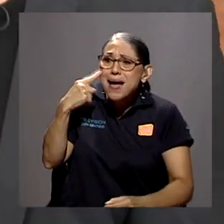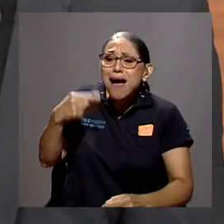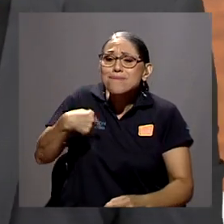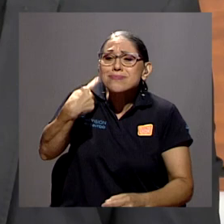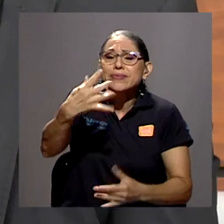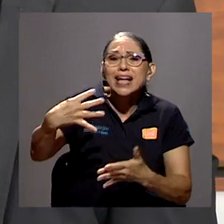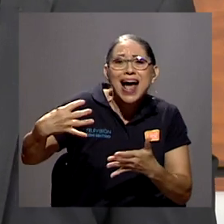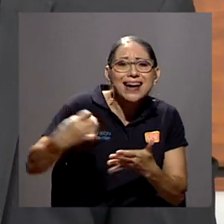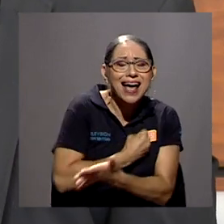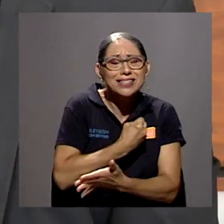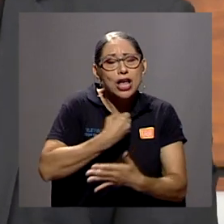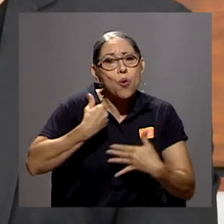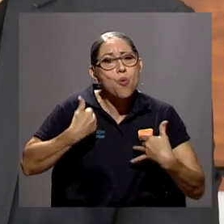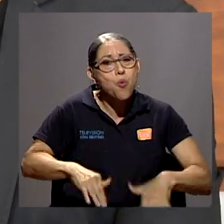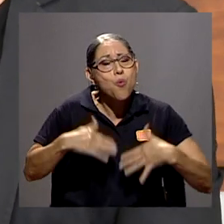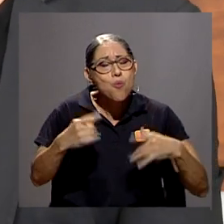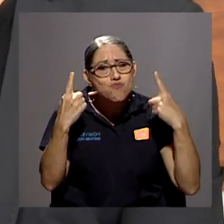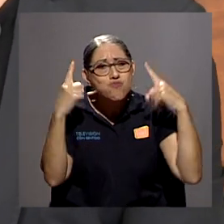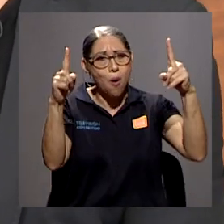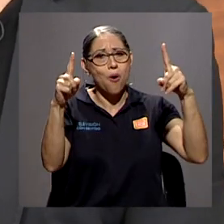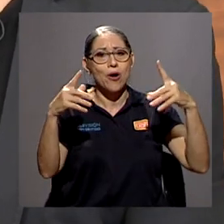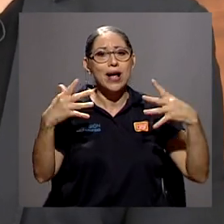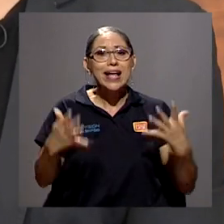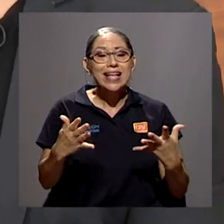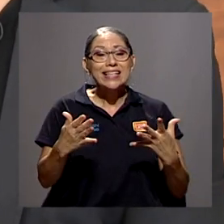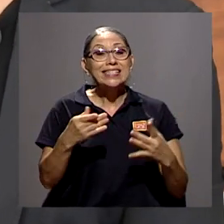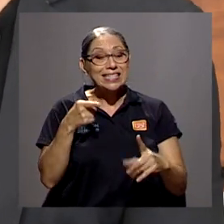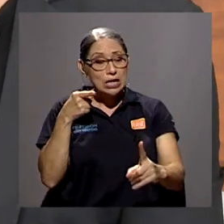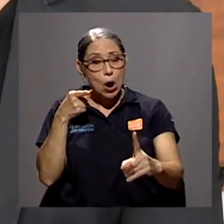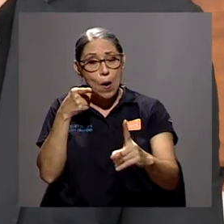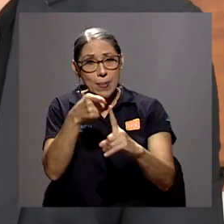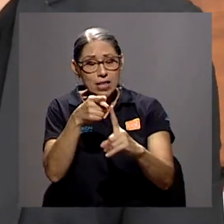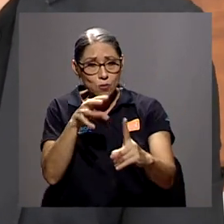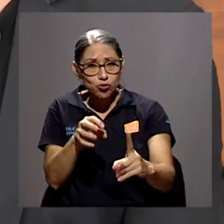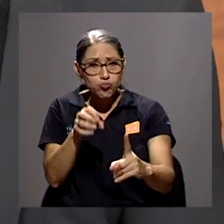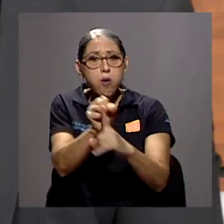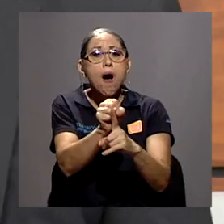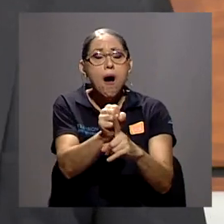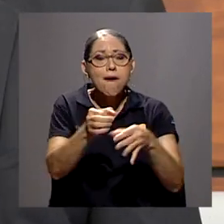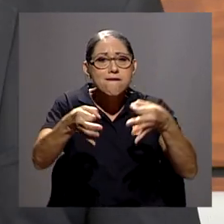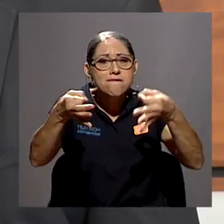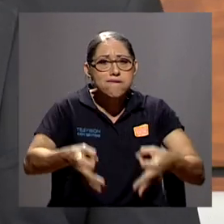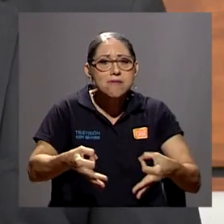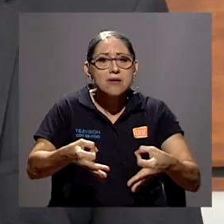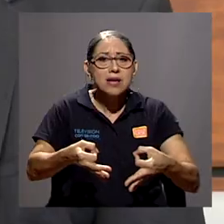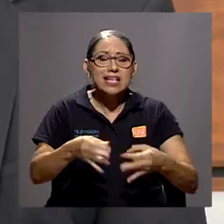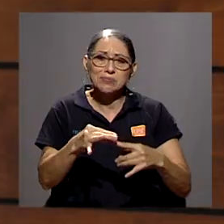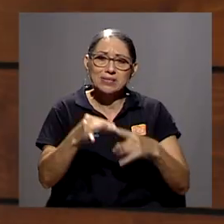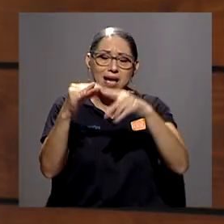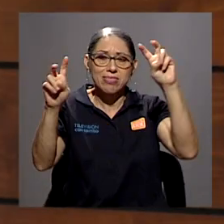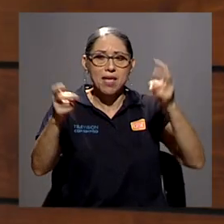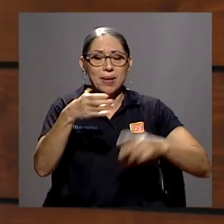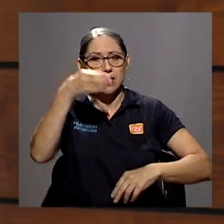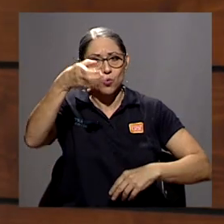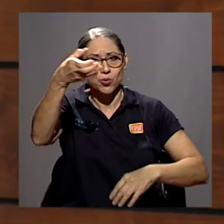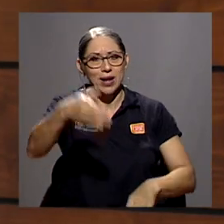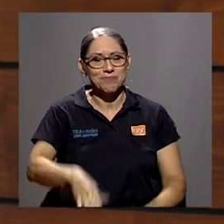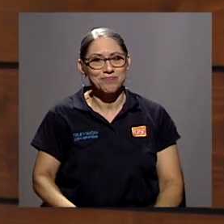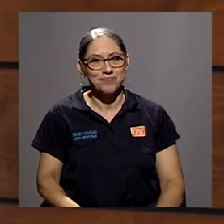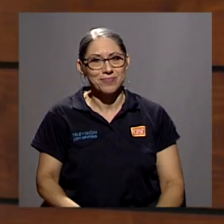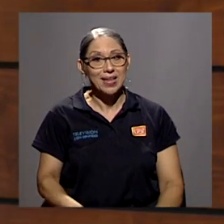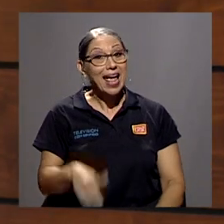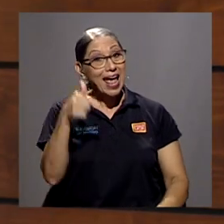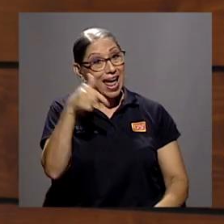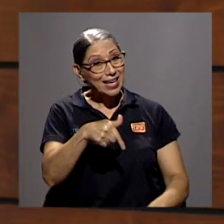enorme cuando se llevan objetivos y se consoliden se consolidan objetivos sobre todo en temas de cultura esto es un claro